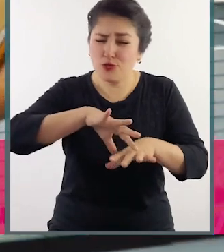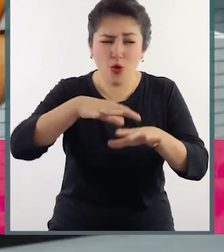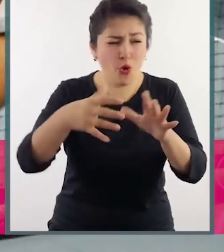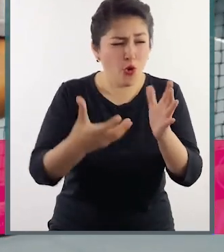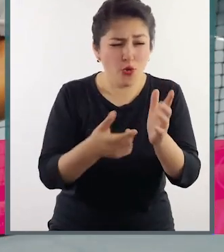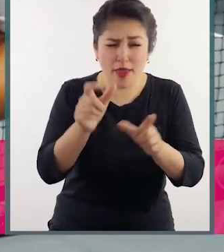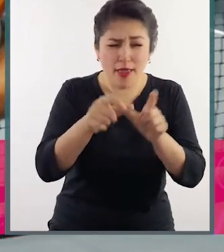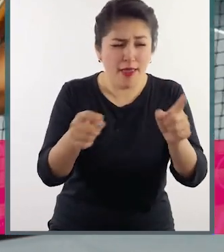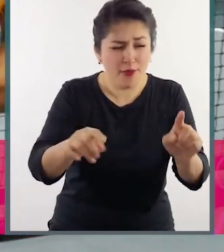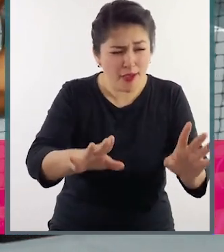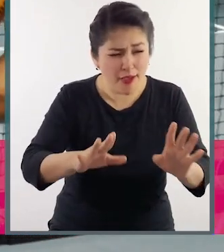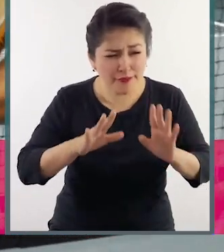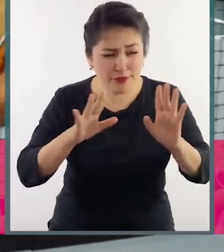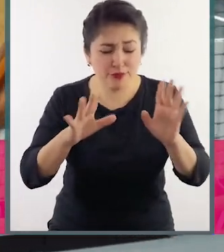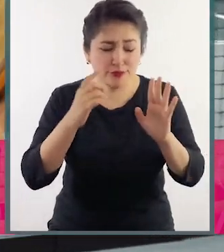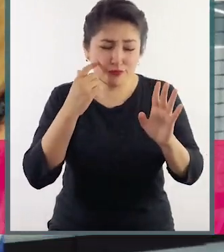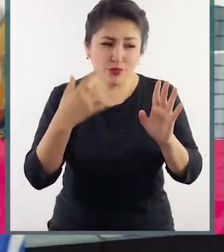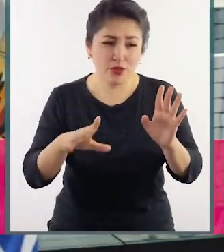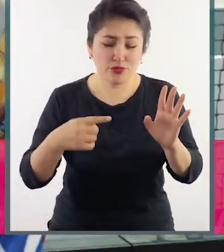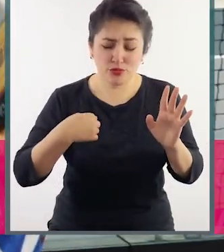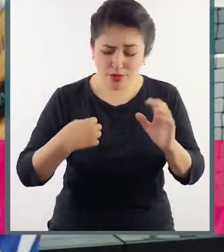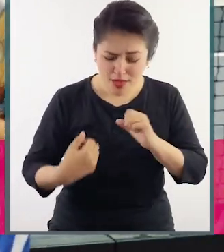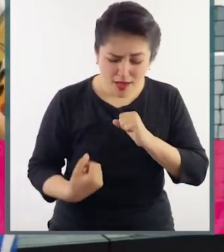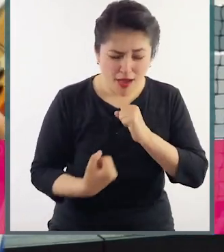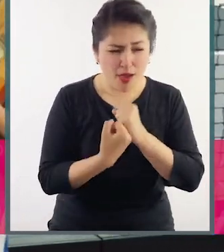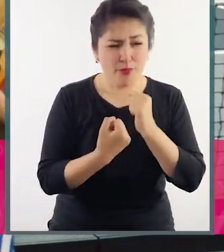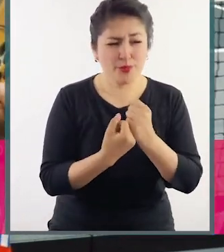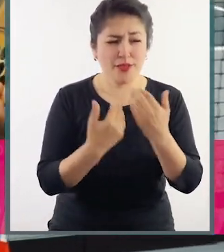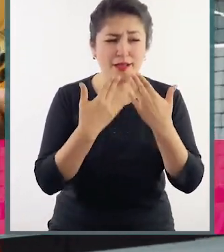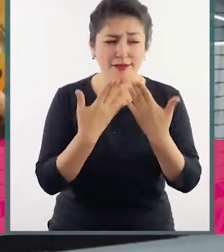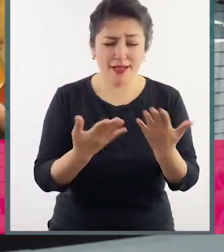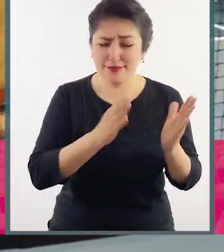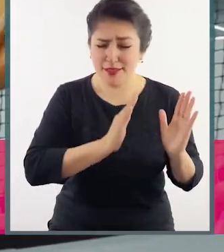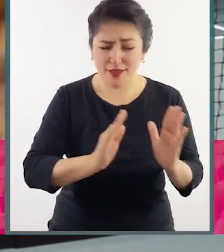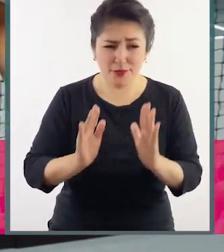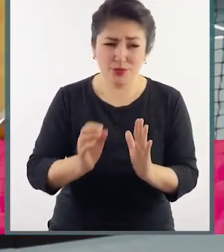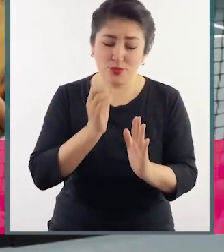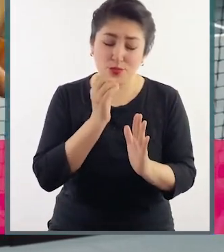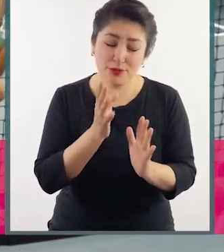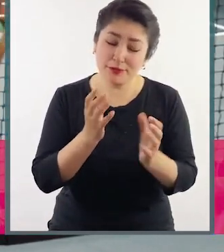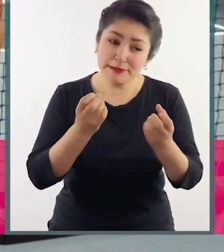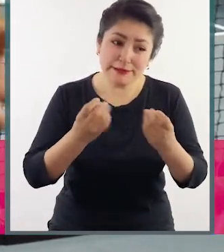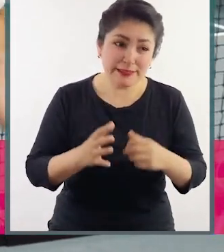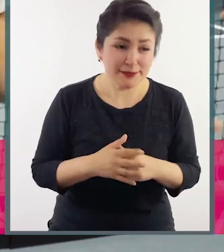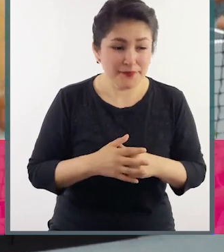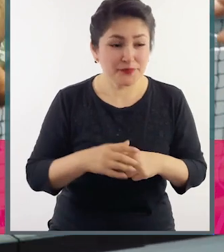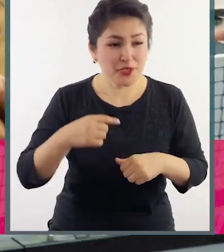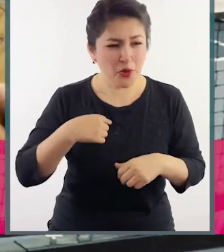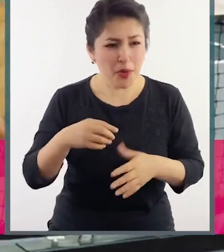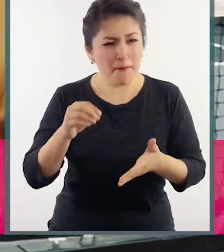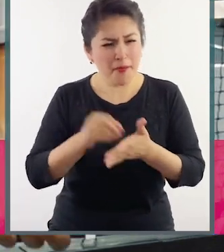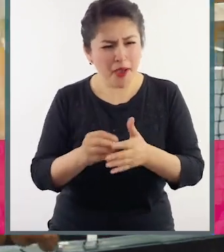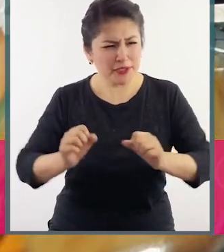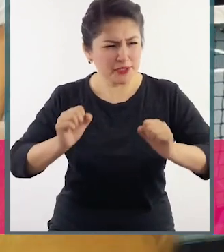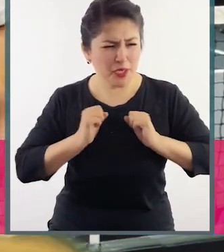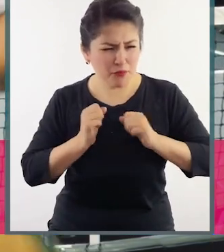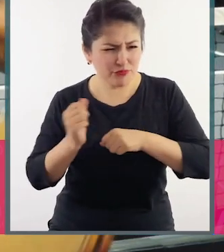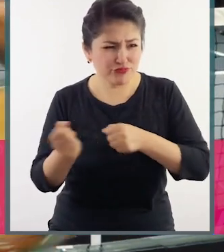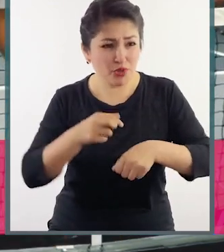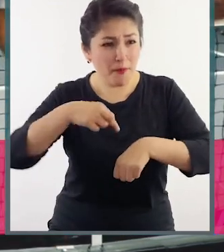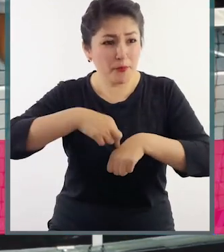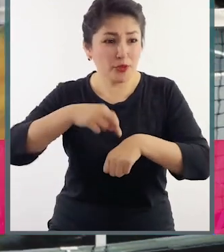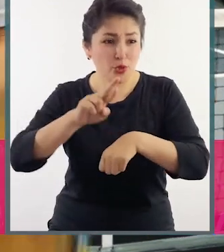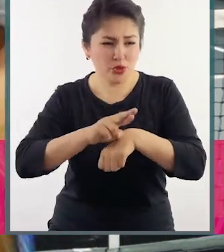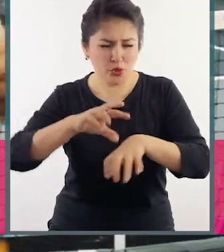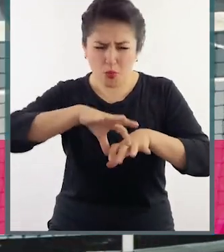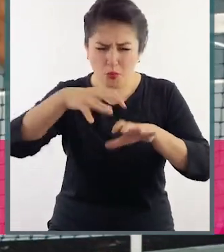De verdad les doy felicidades por el apoyo y por el gran evento. Y nada, hay pickleball para largo, tanto en Puerto Rico